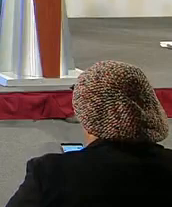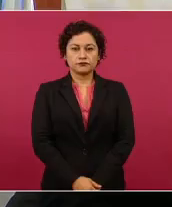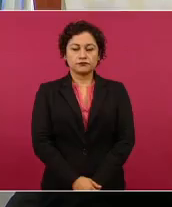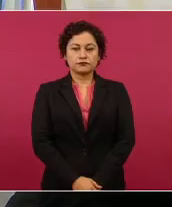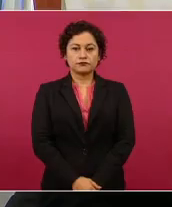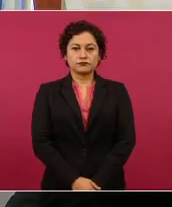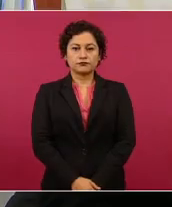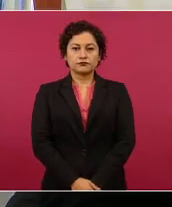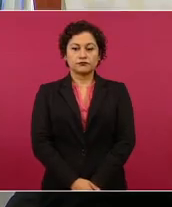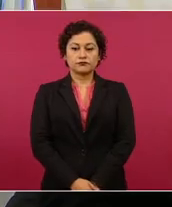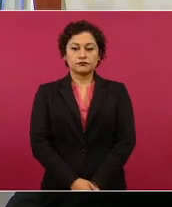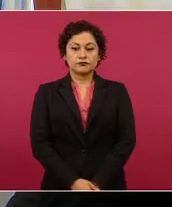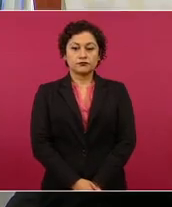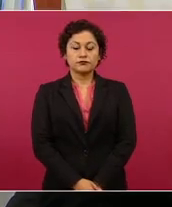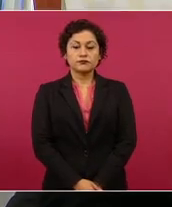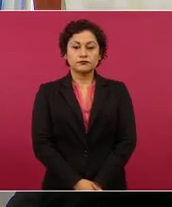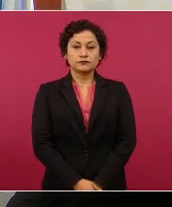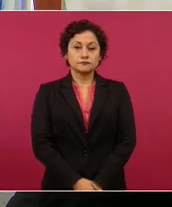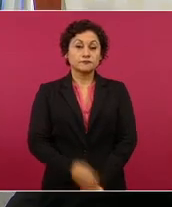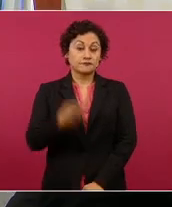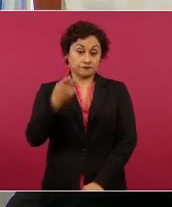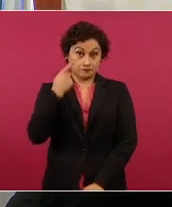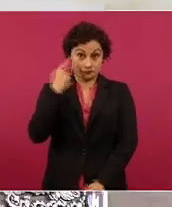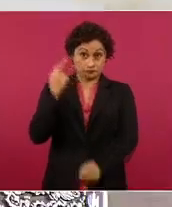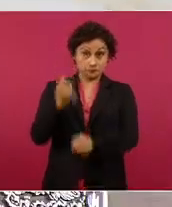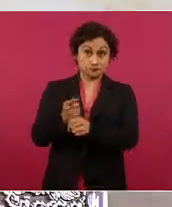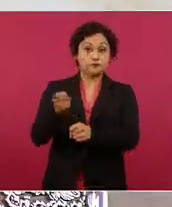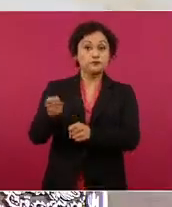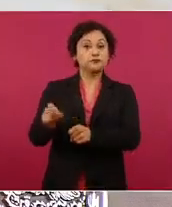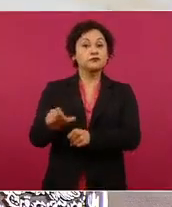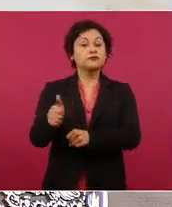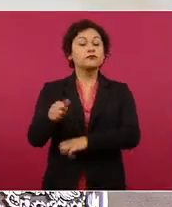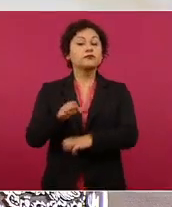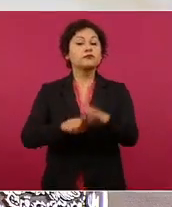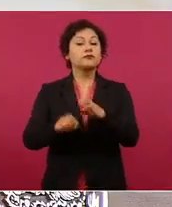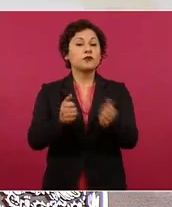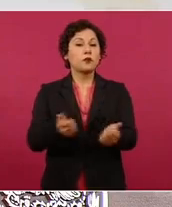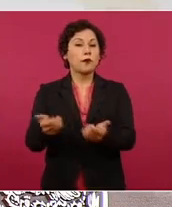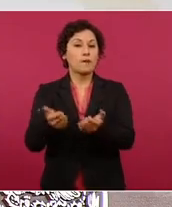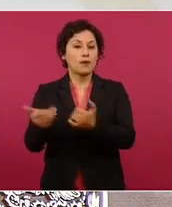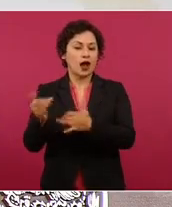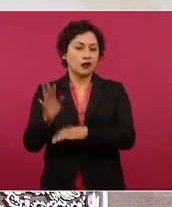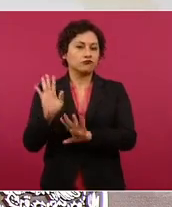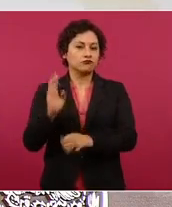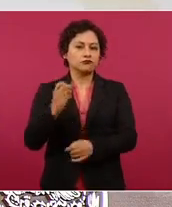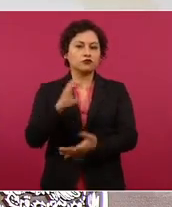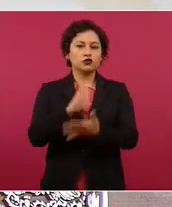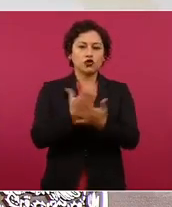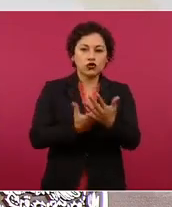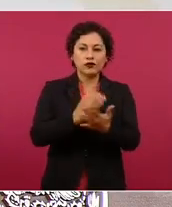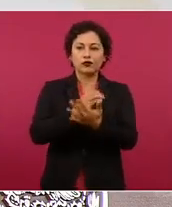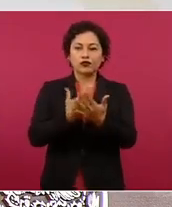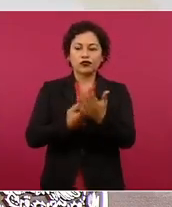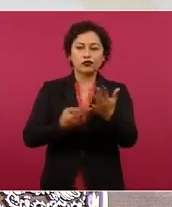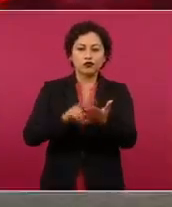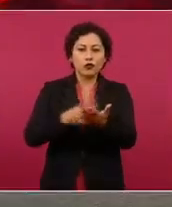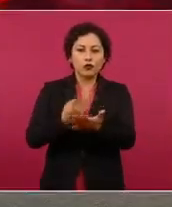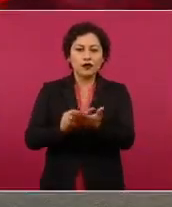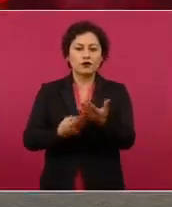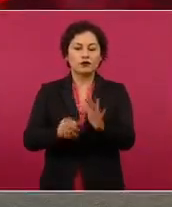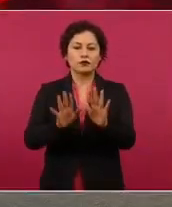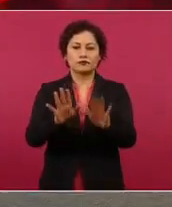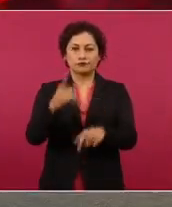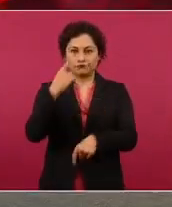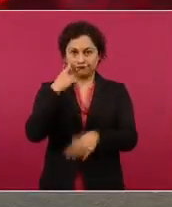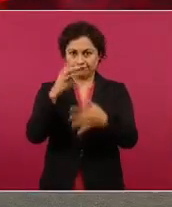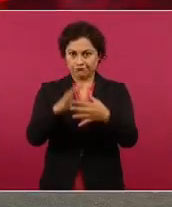importadora. Y pues bueno, este es el uso, digamos, de los contratos dobles. Y para dejar más asentado este tema,